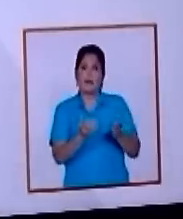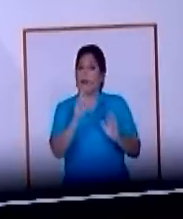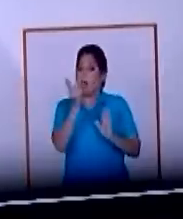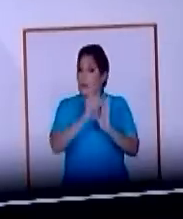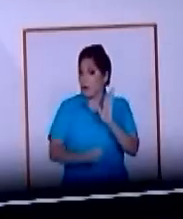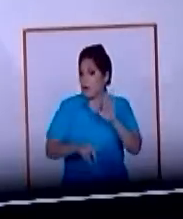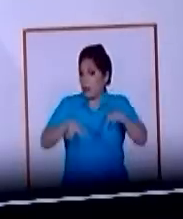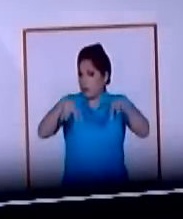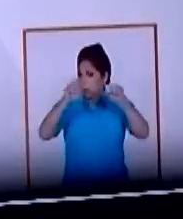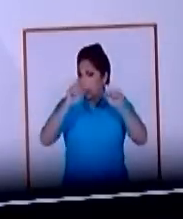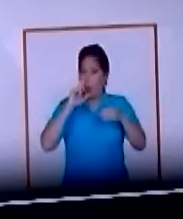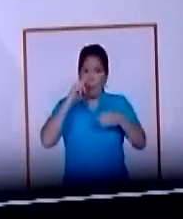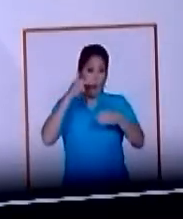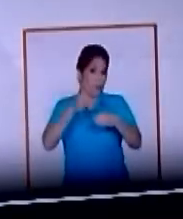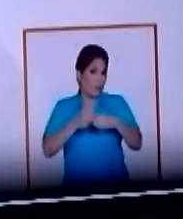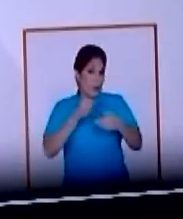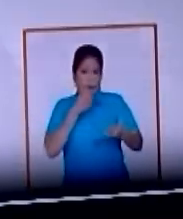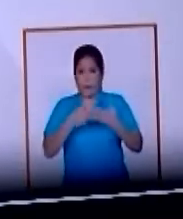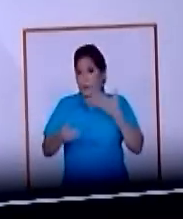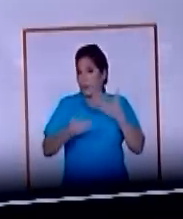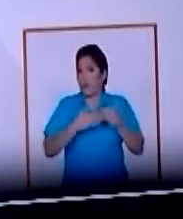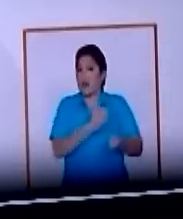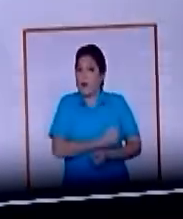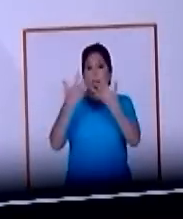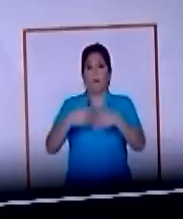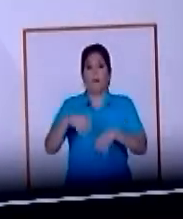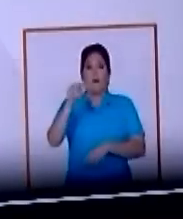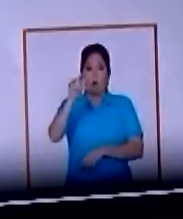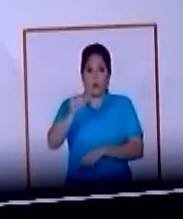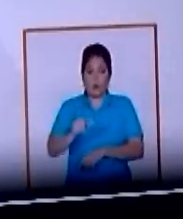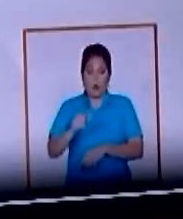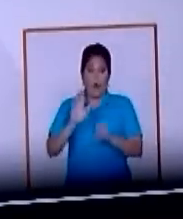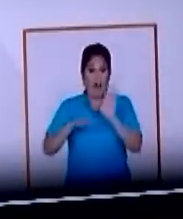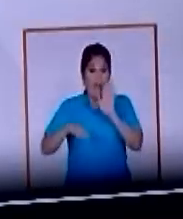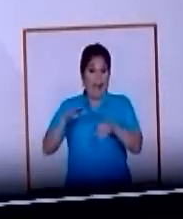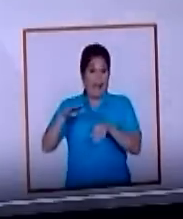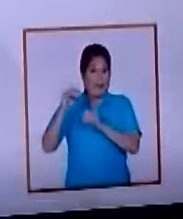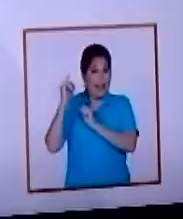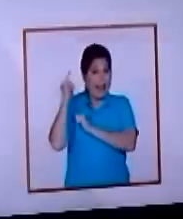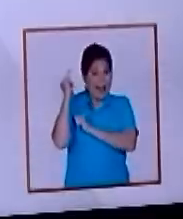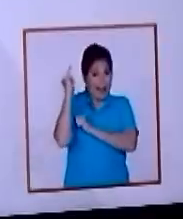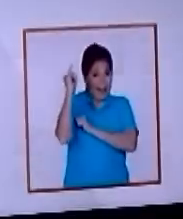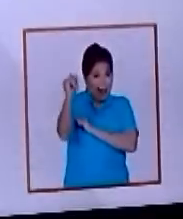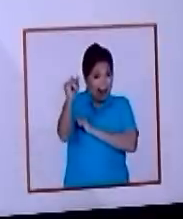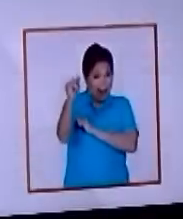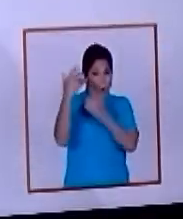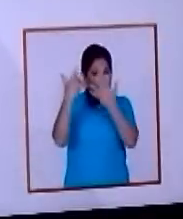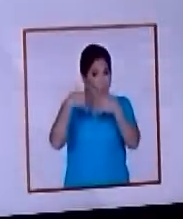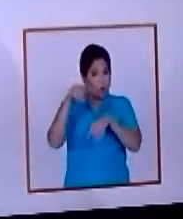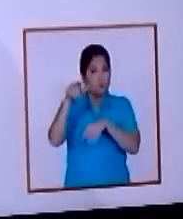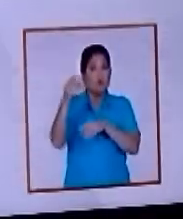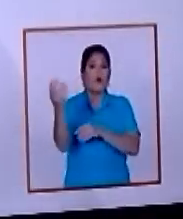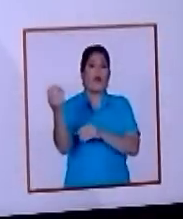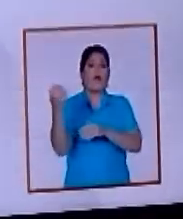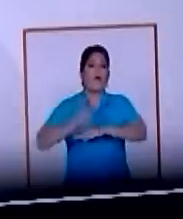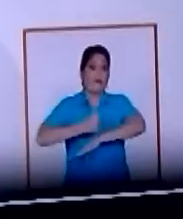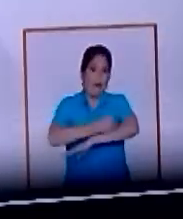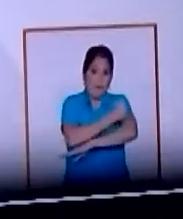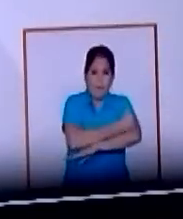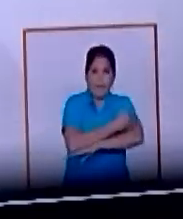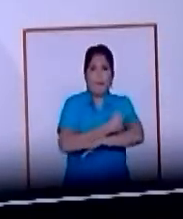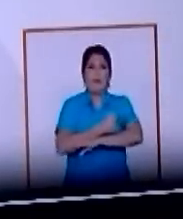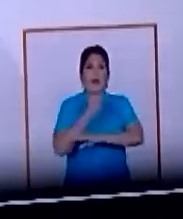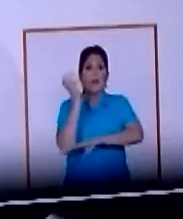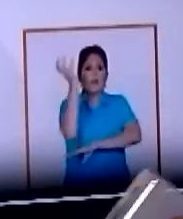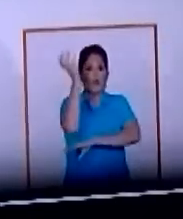combustible sin combustible y hoy Gracias al esfuerzo de los productores gracias al esfuerzo de los productores de los transportistas de los trabajadores de la industria que son